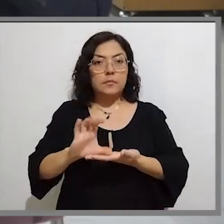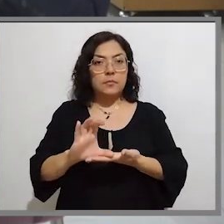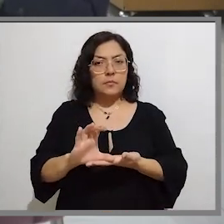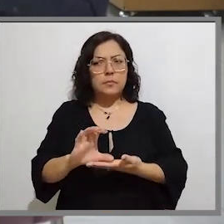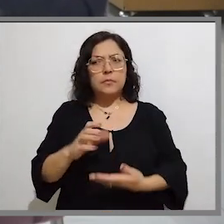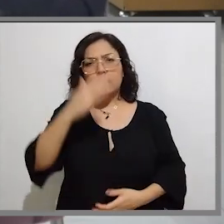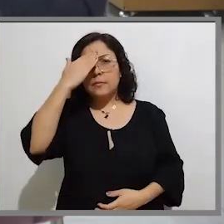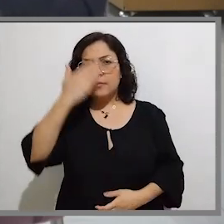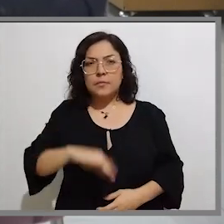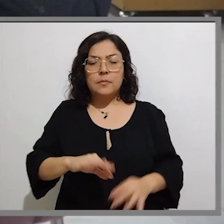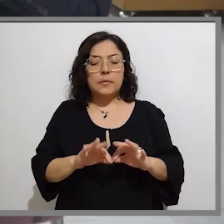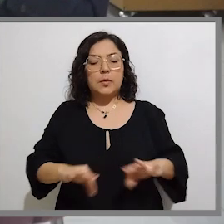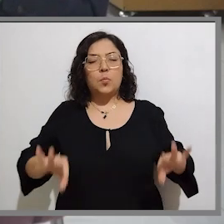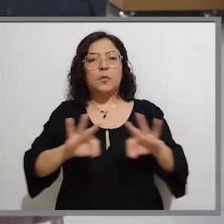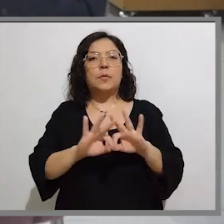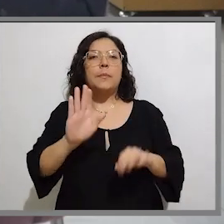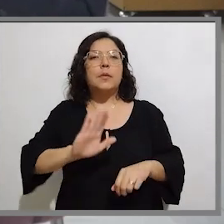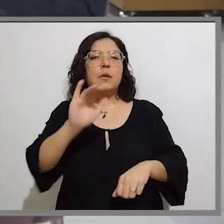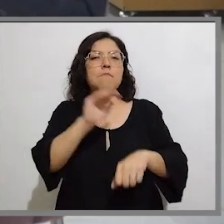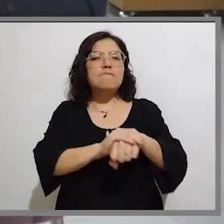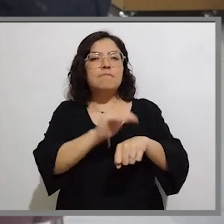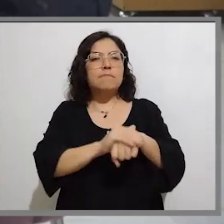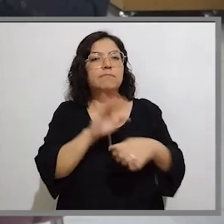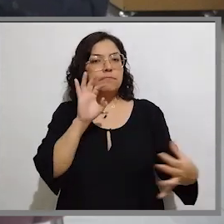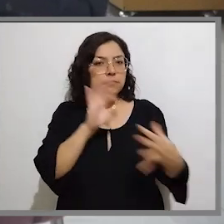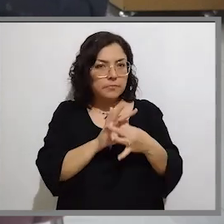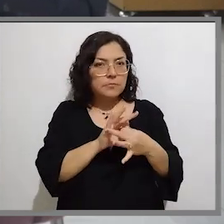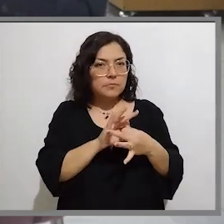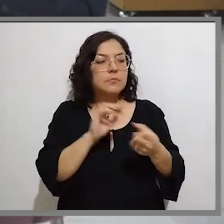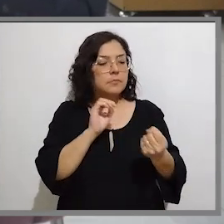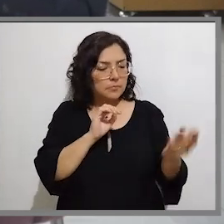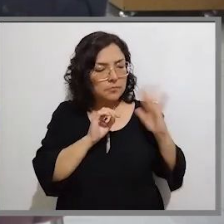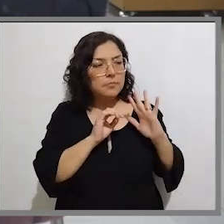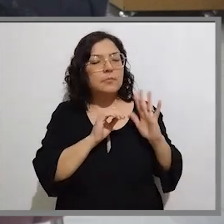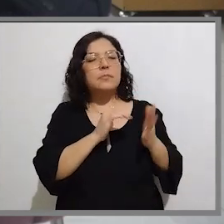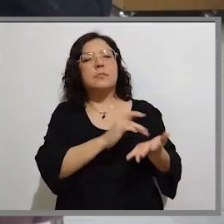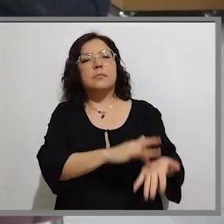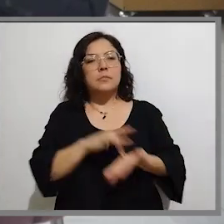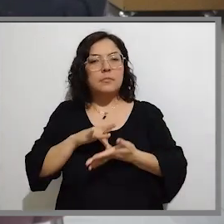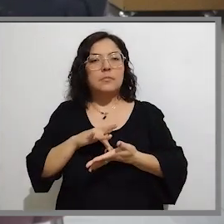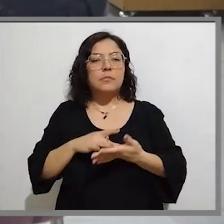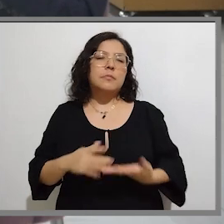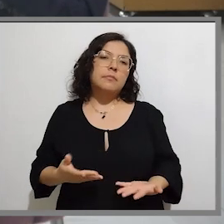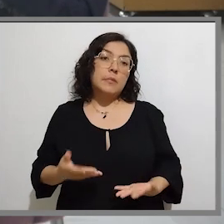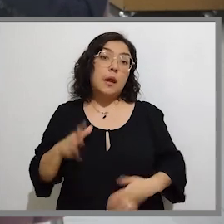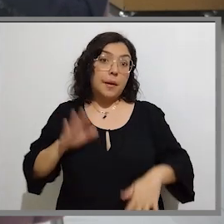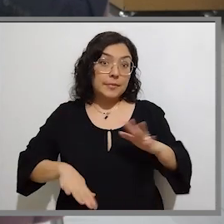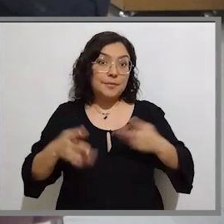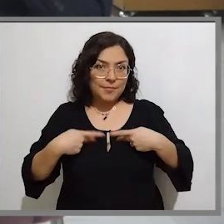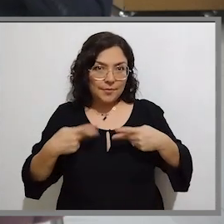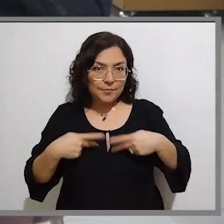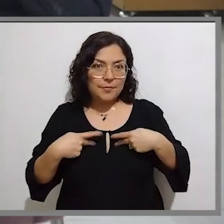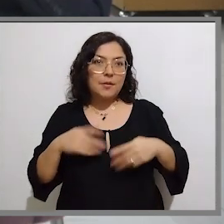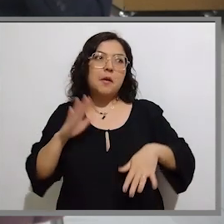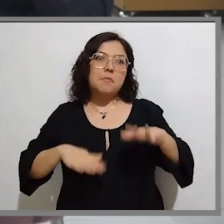aliados estratégicos. Los aliados estratégicos son aquellas instituciones, también inclusive personas físicas, que